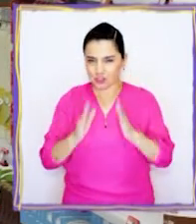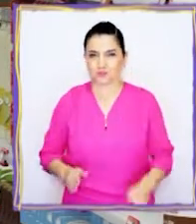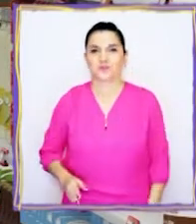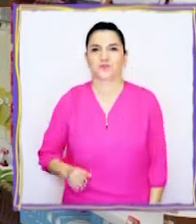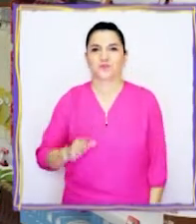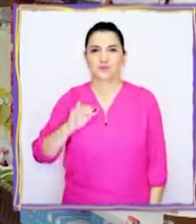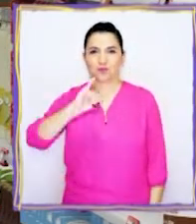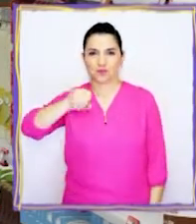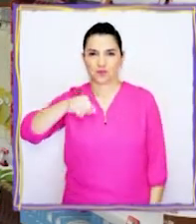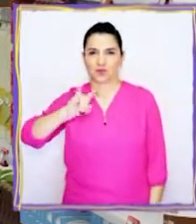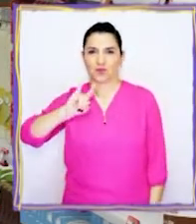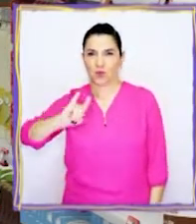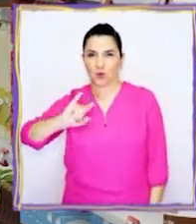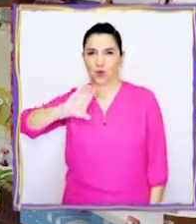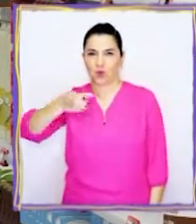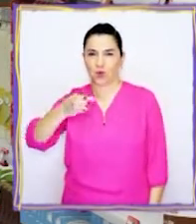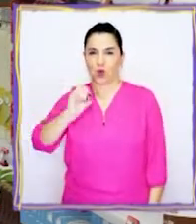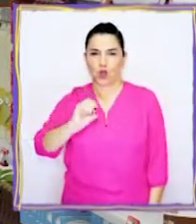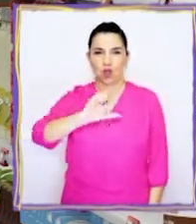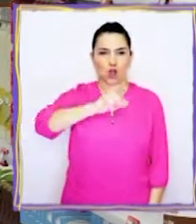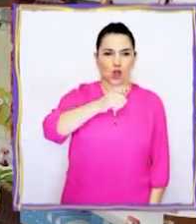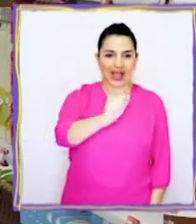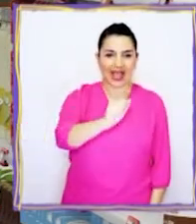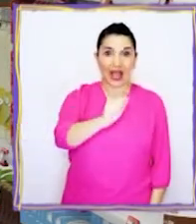con atención. Jugo,